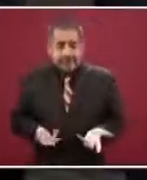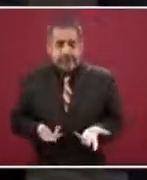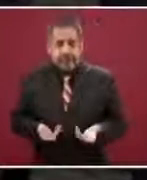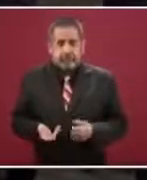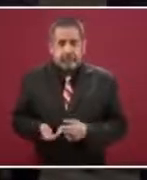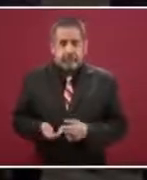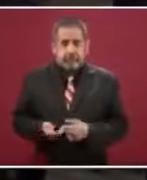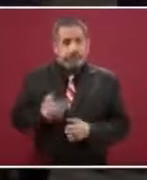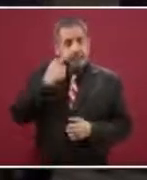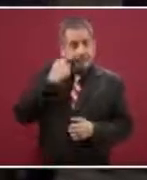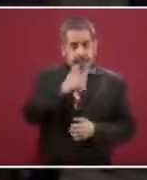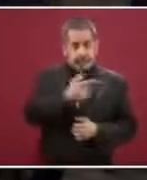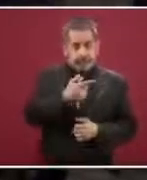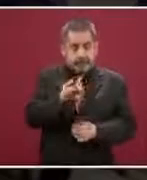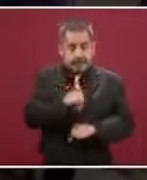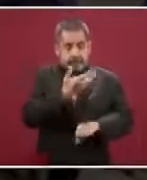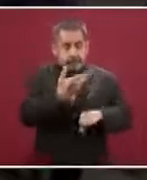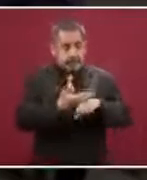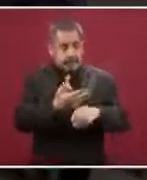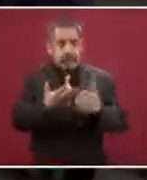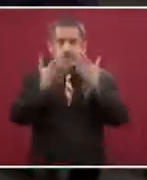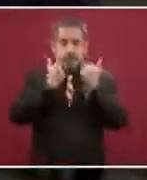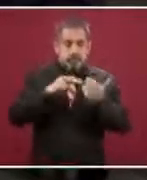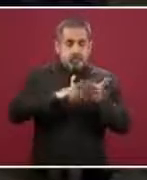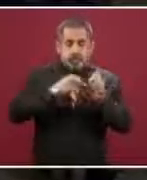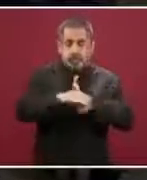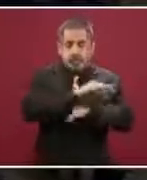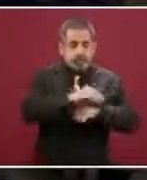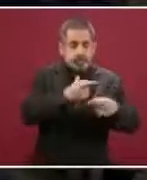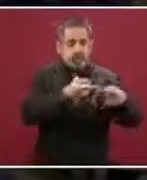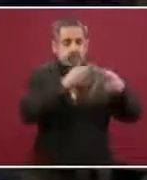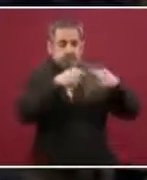Si el secretario no era ingeniero, ¿qué eran